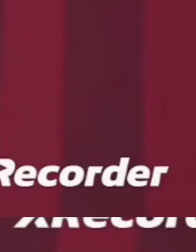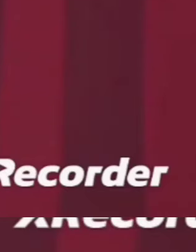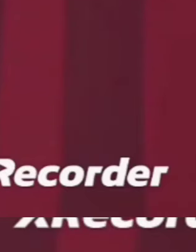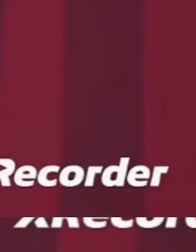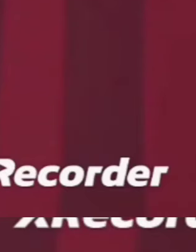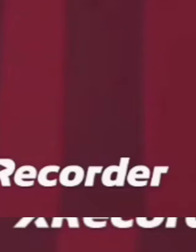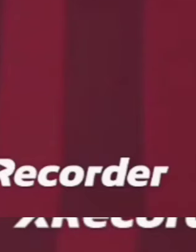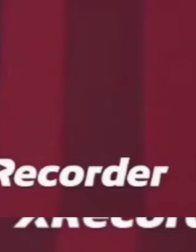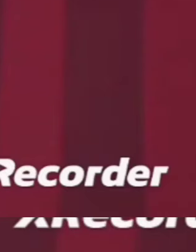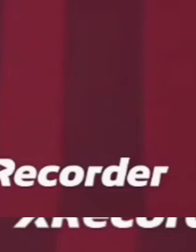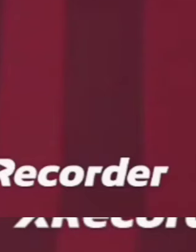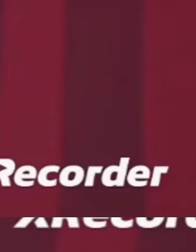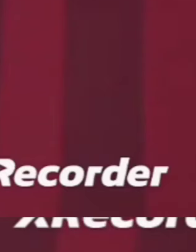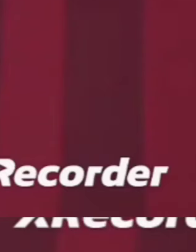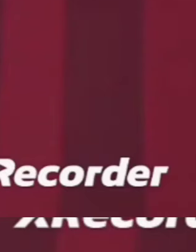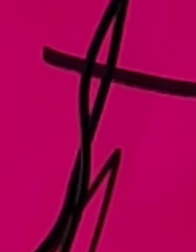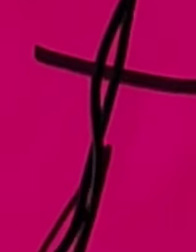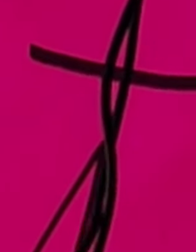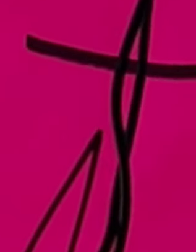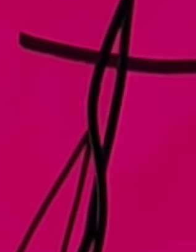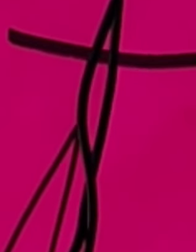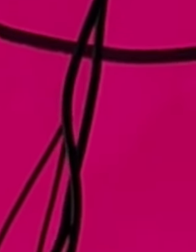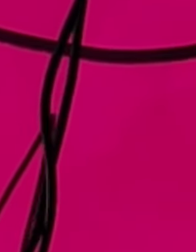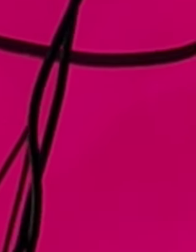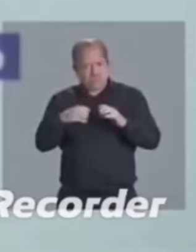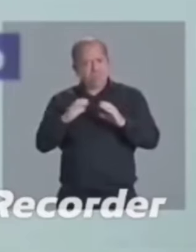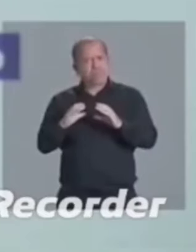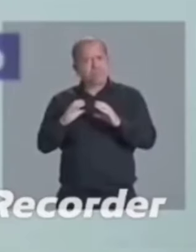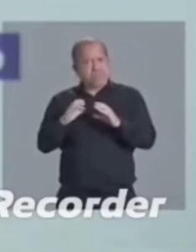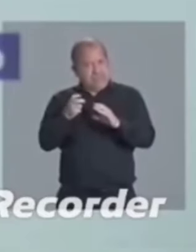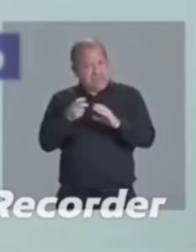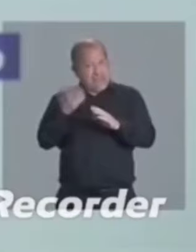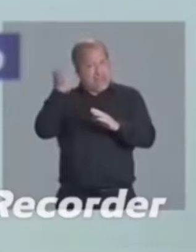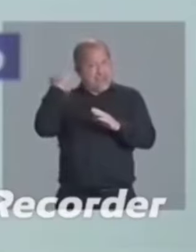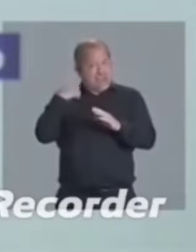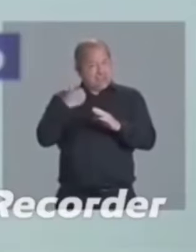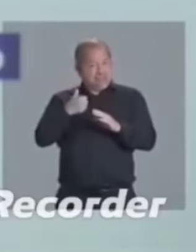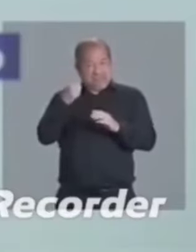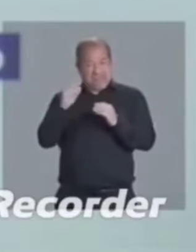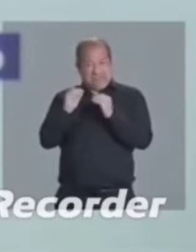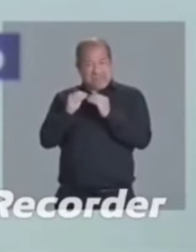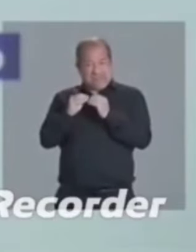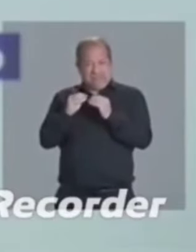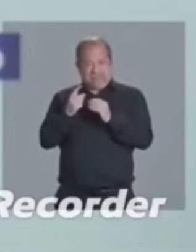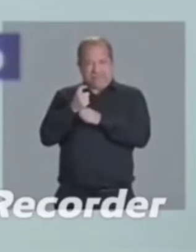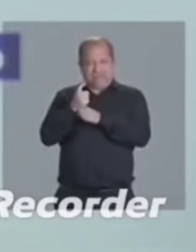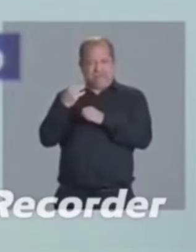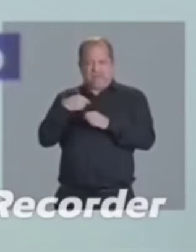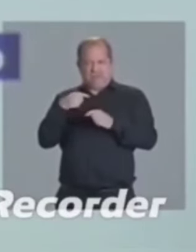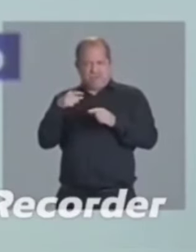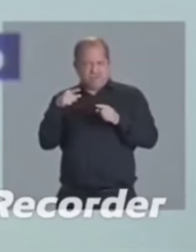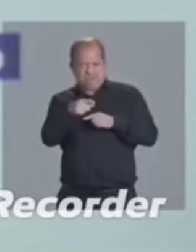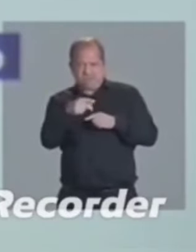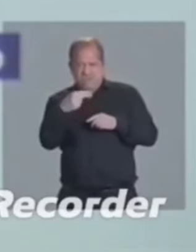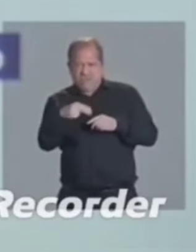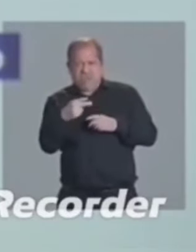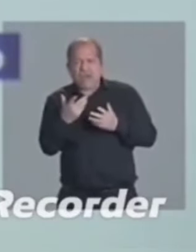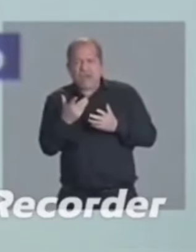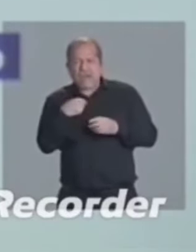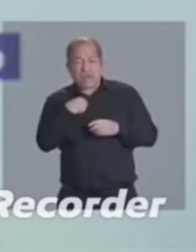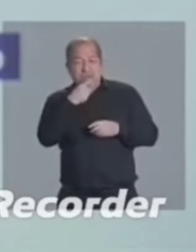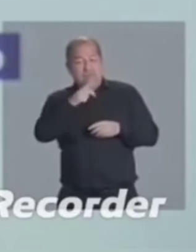¿Qué le digo? Que eso no es diplomático. No le llamo PRIAN, ¿sí? Así es que le voy a aclarar de una vez. Yo soy la candidata del PAN, del